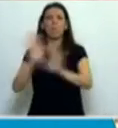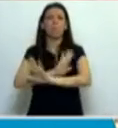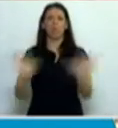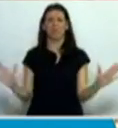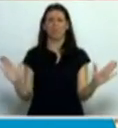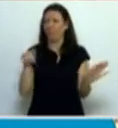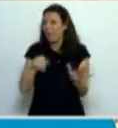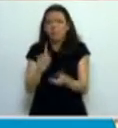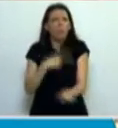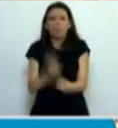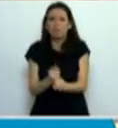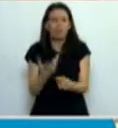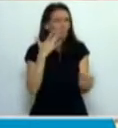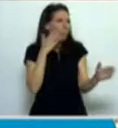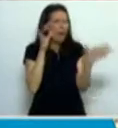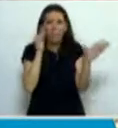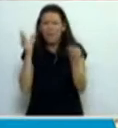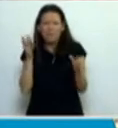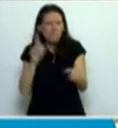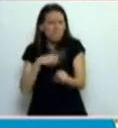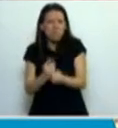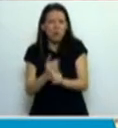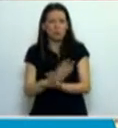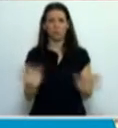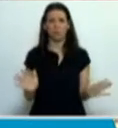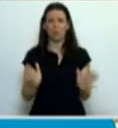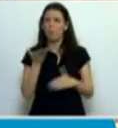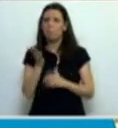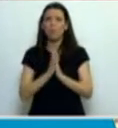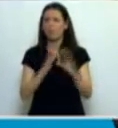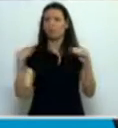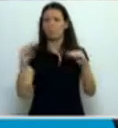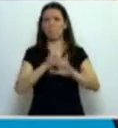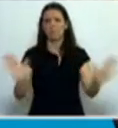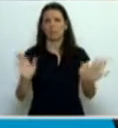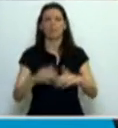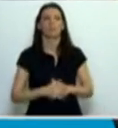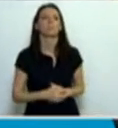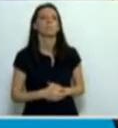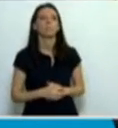recinto, es imposible escuchar. Diputado Francione, por favor. Y aprobando